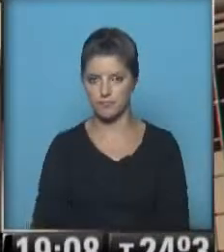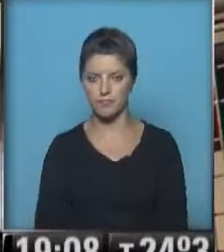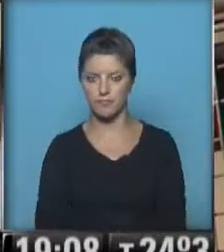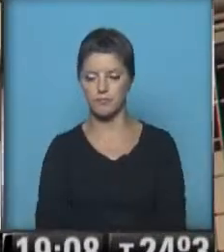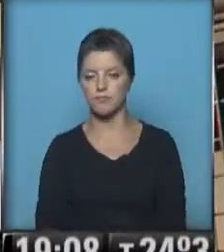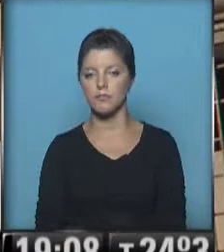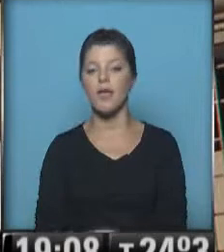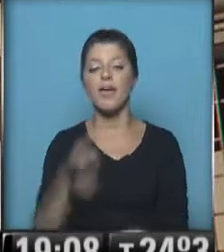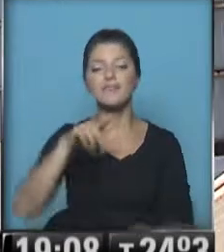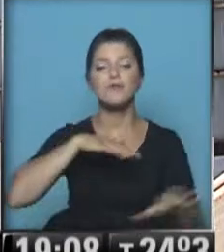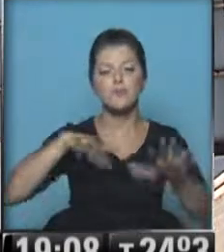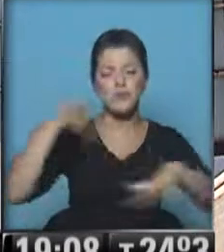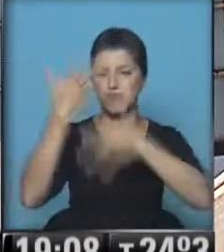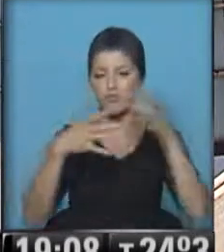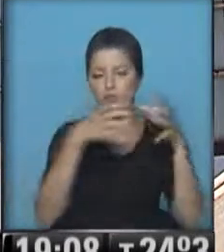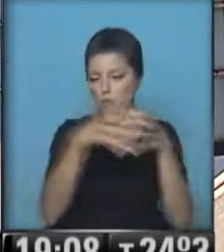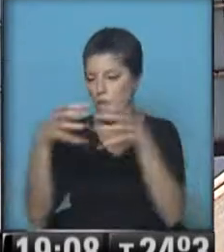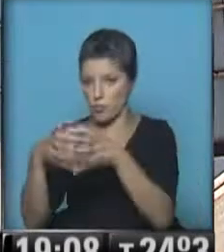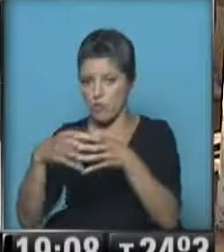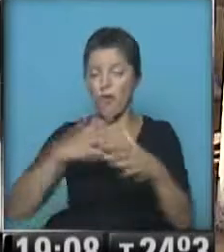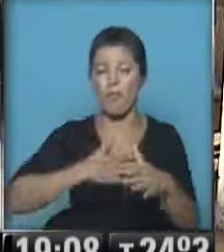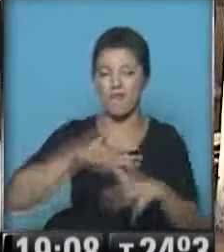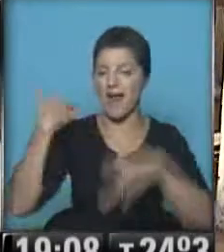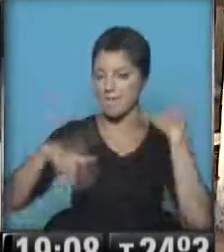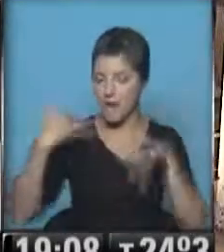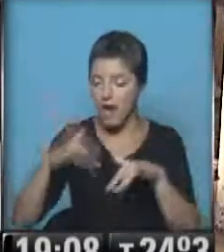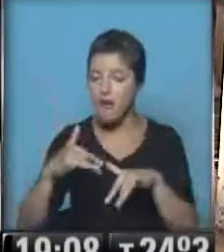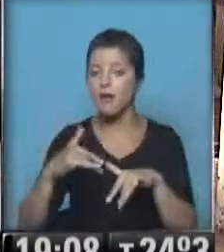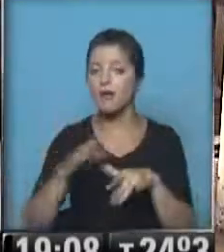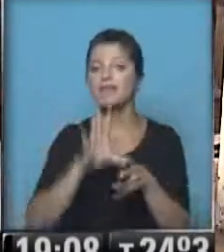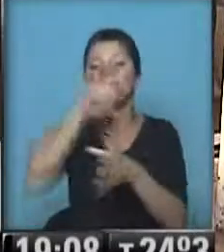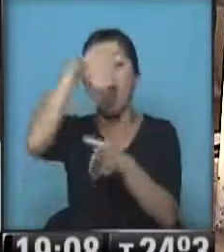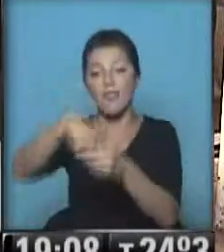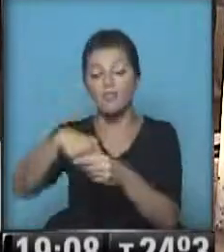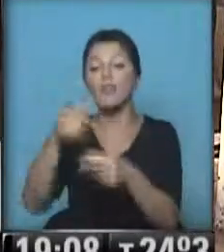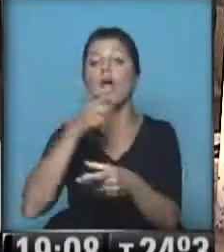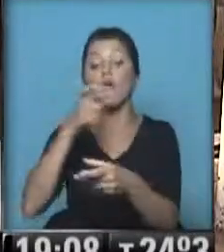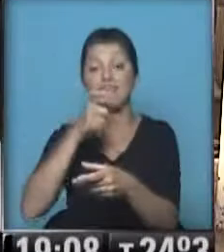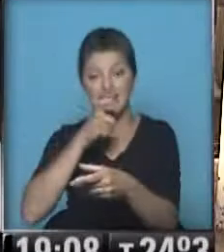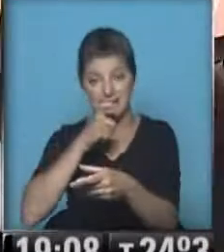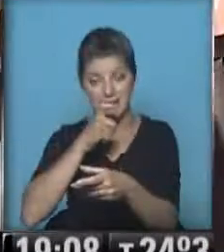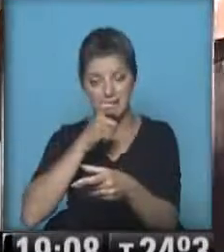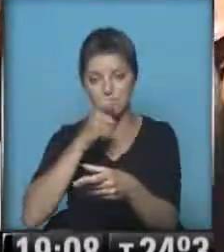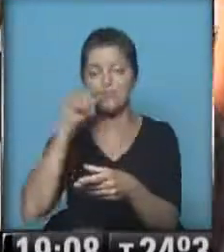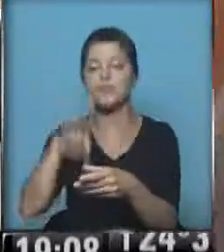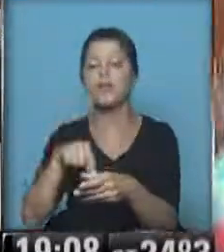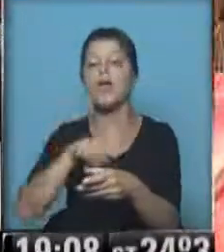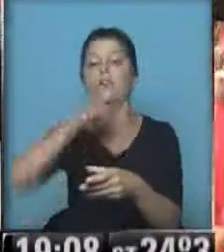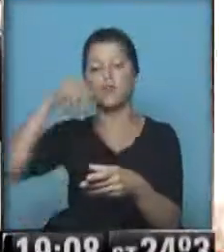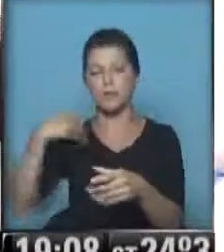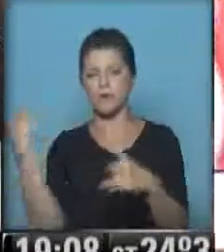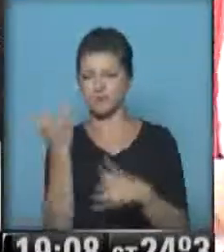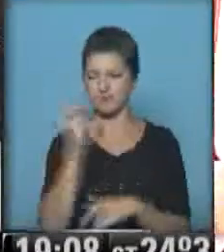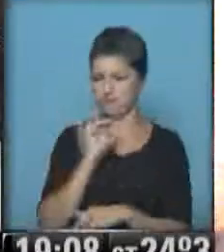Los incidentes entre las dos facciones de la barra brava de River en la confitería del Monumental provocaron acusaciones